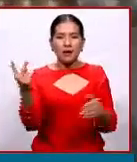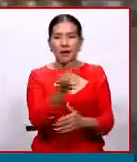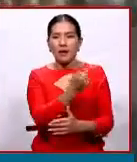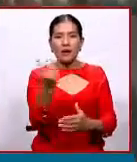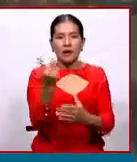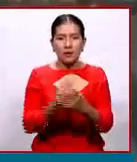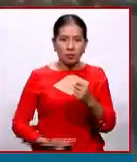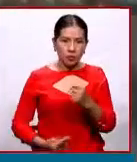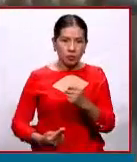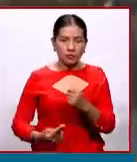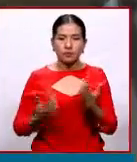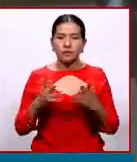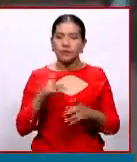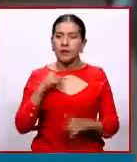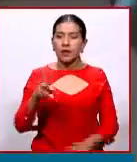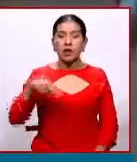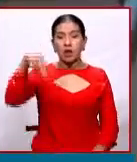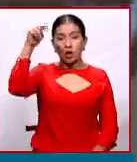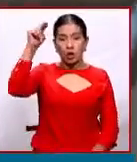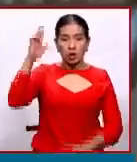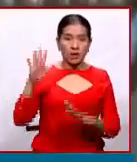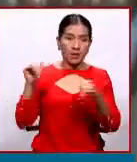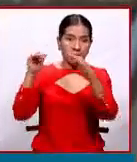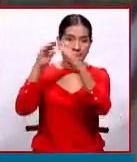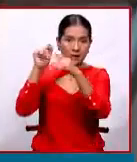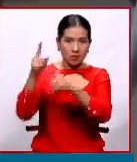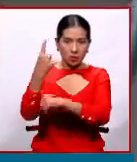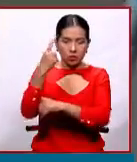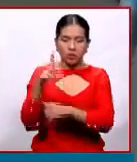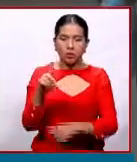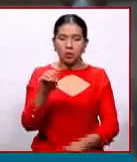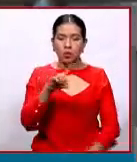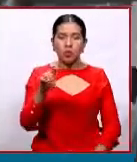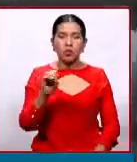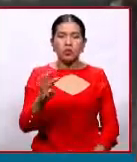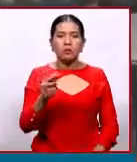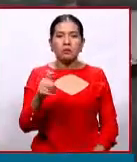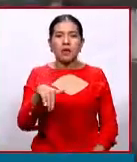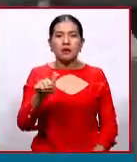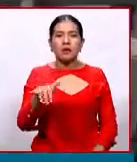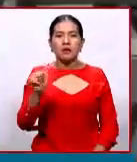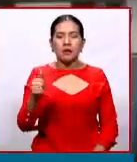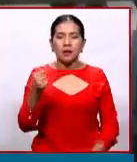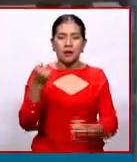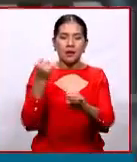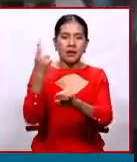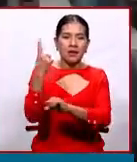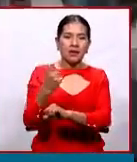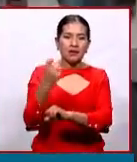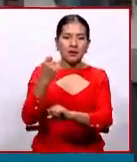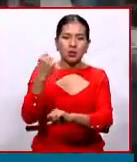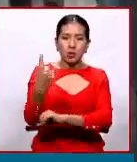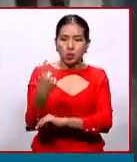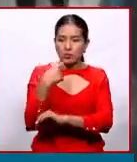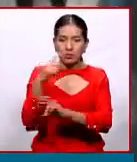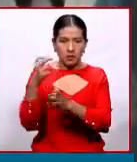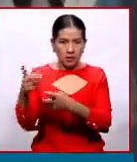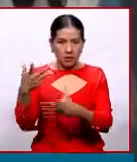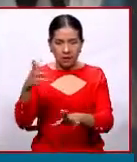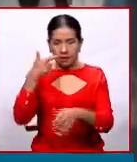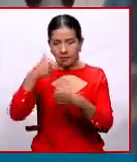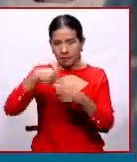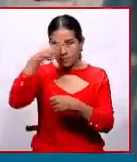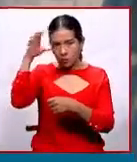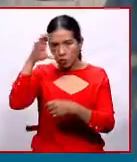perforando justamente en el norte de La Paz el proyecto, el pozo Mayayaqui X1, con un objetivo petrolífero. Es